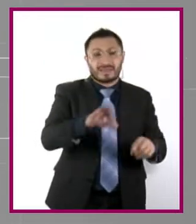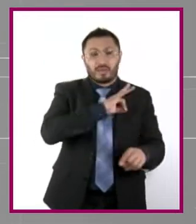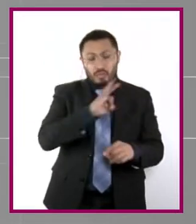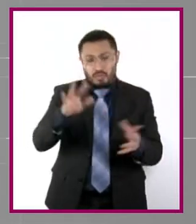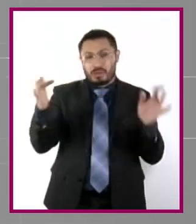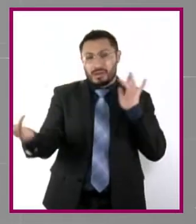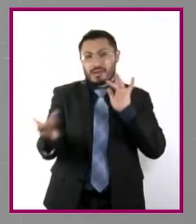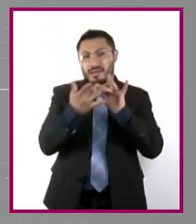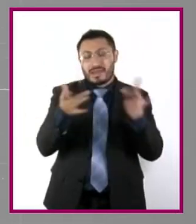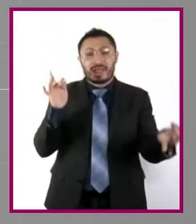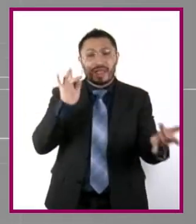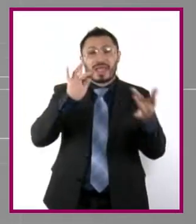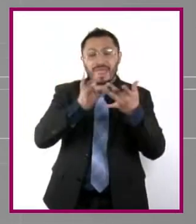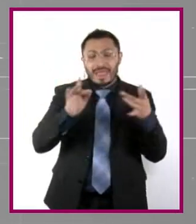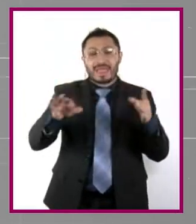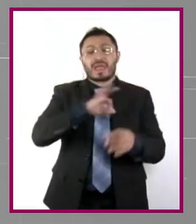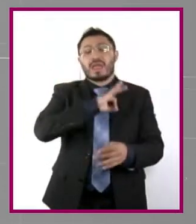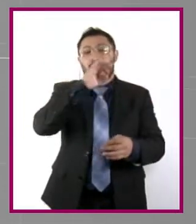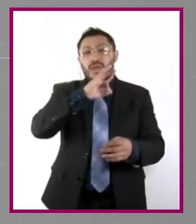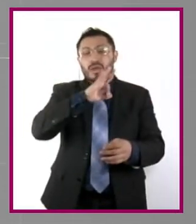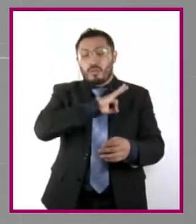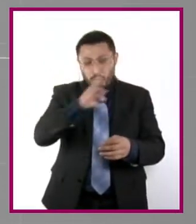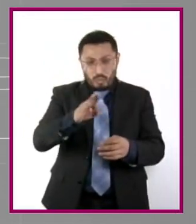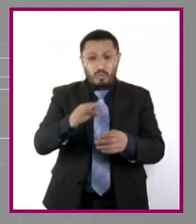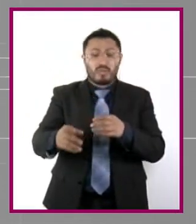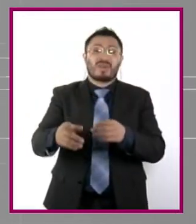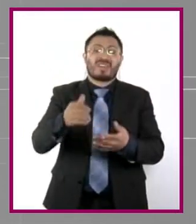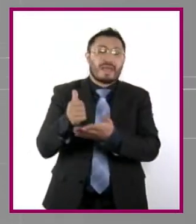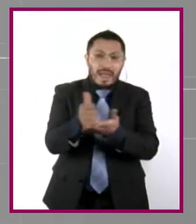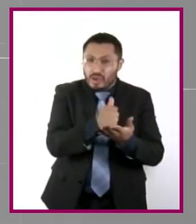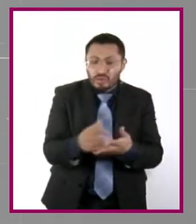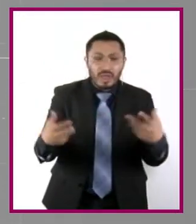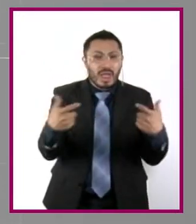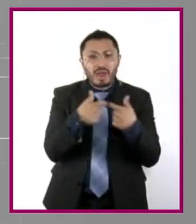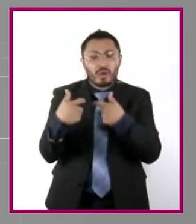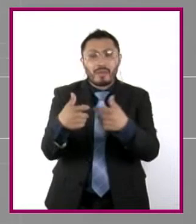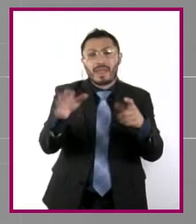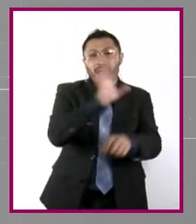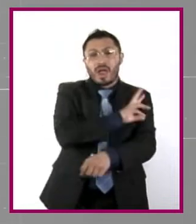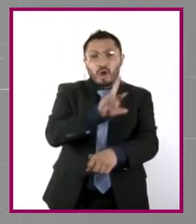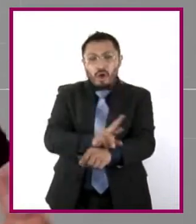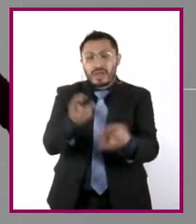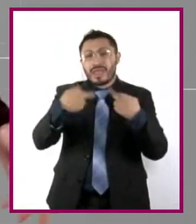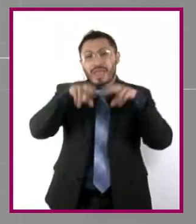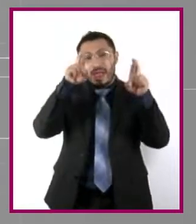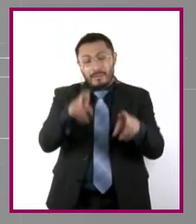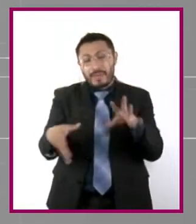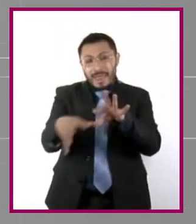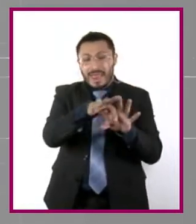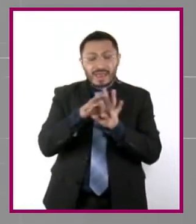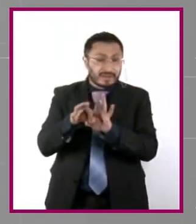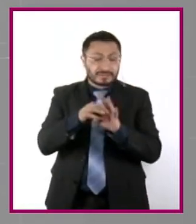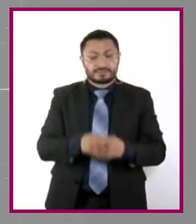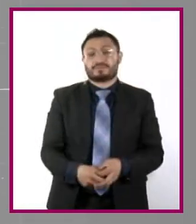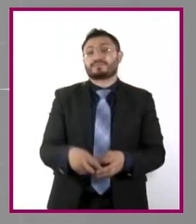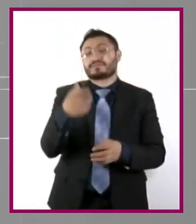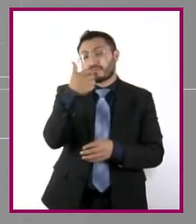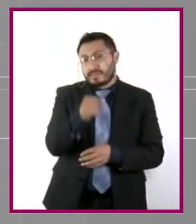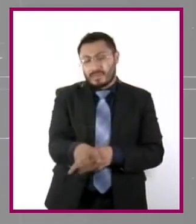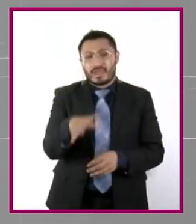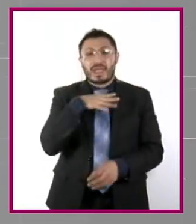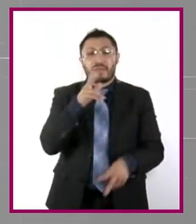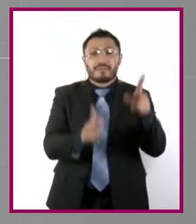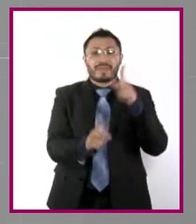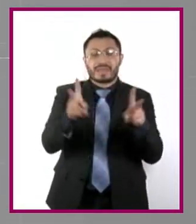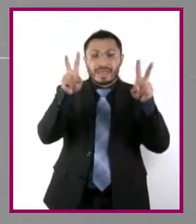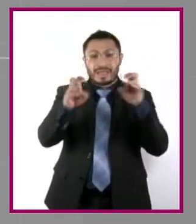contacto y establecer una estrategia para vincularse, cooperando, coordinando y correpresentando. En este sentido, hablar de